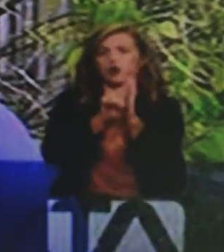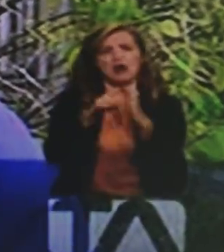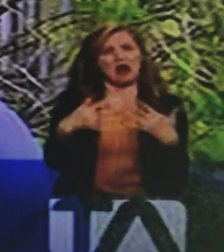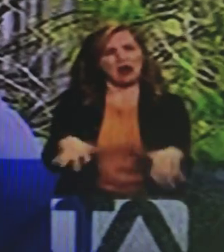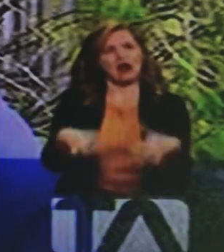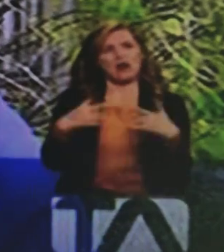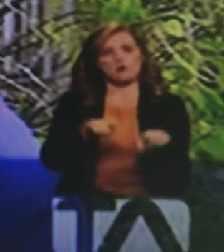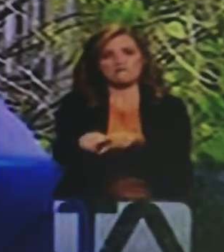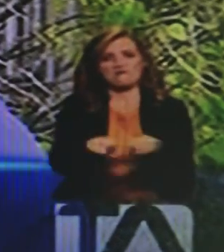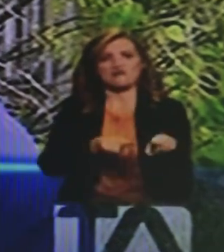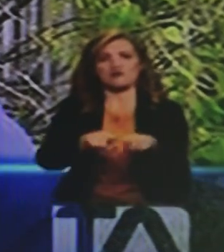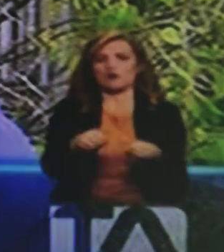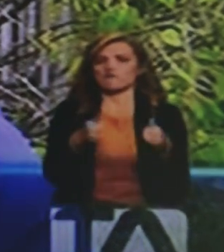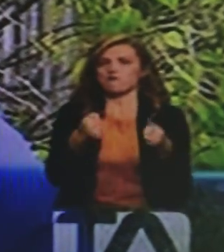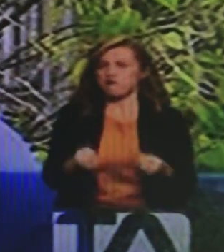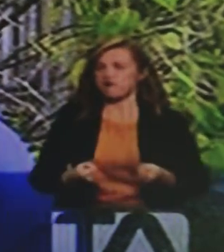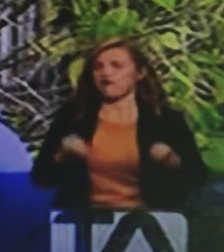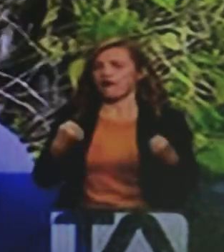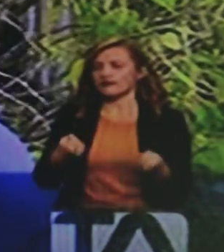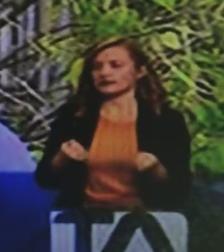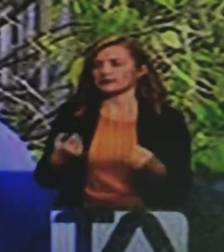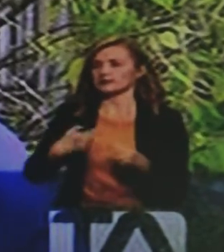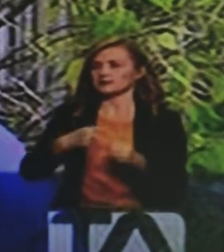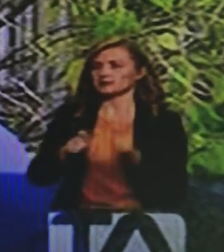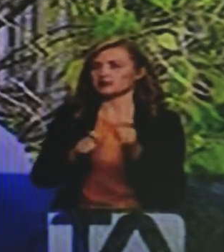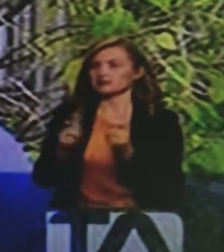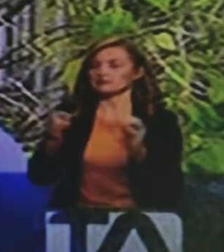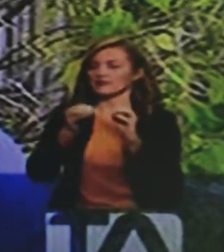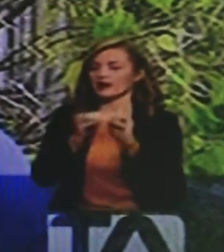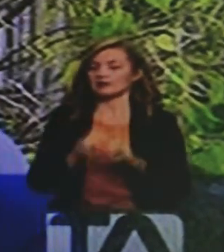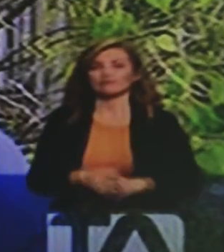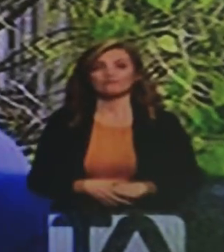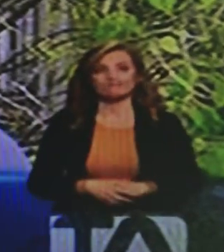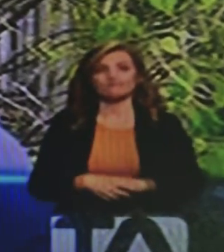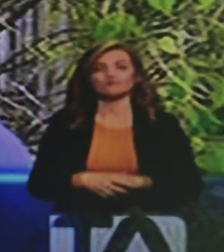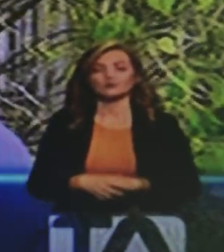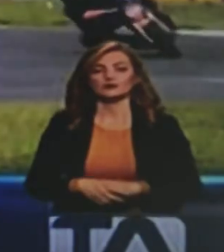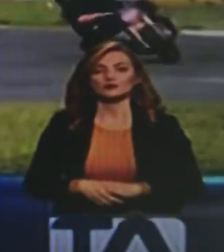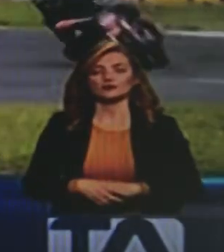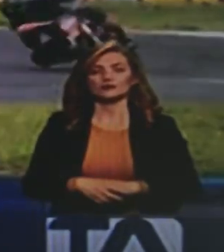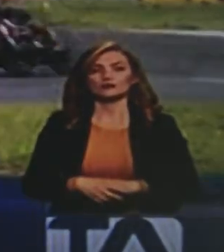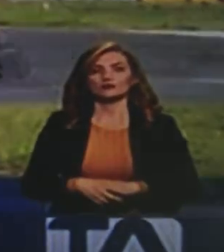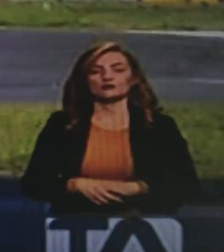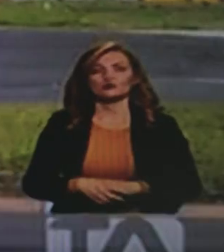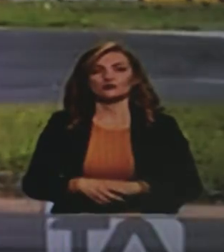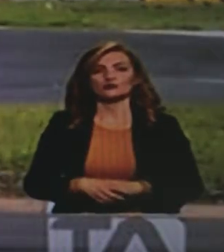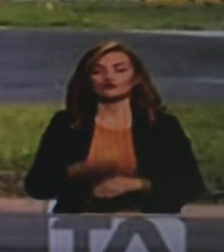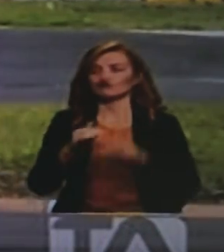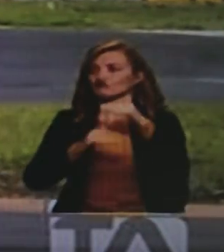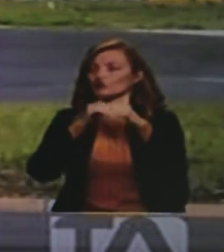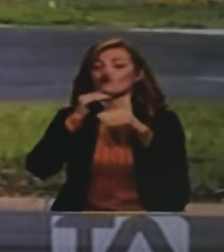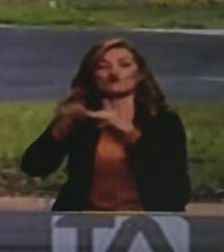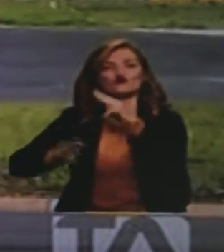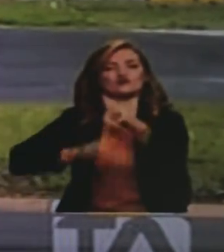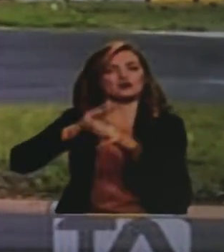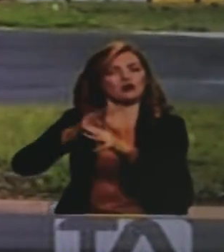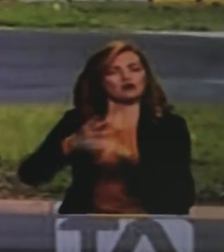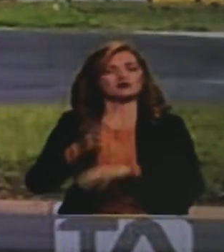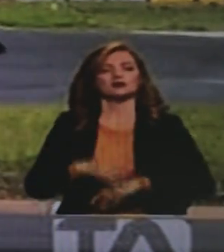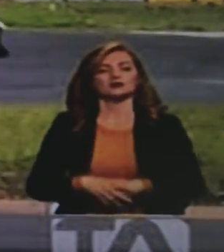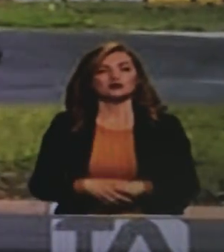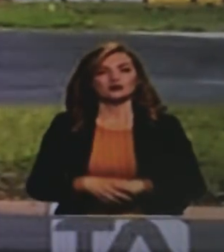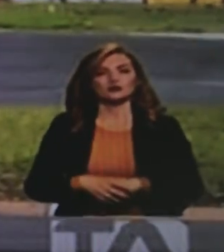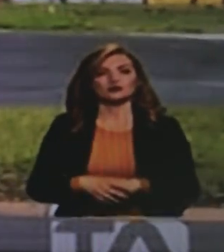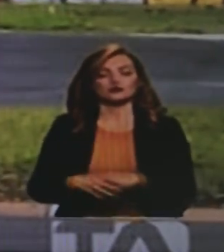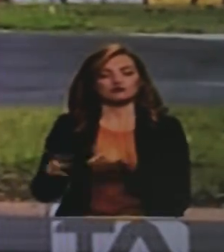nivel competitivo súper alto, cada vez llegan más competidores. Llama la atención porque es una categoría a nivel mundial. En todo